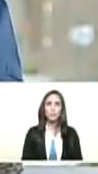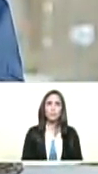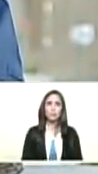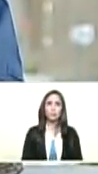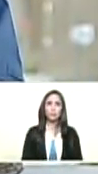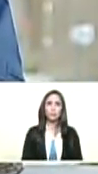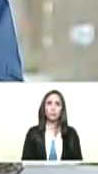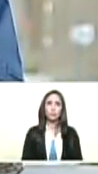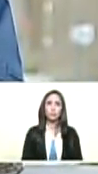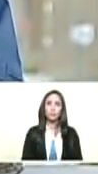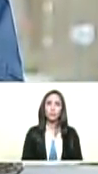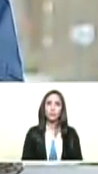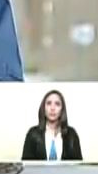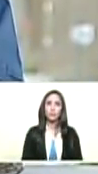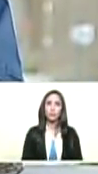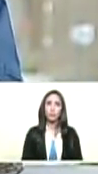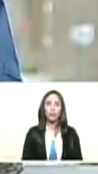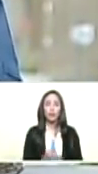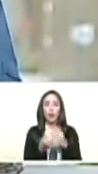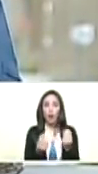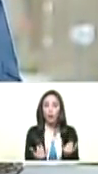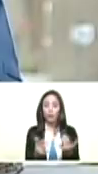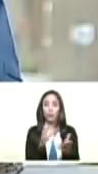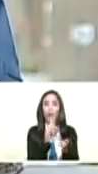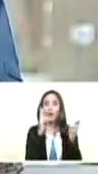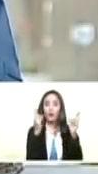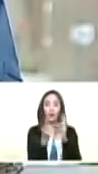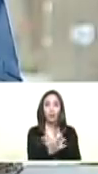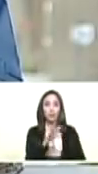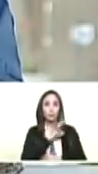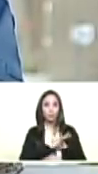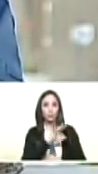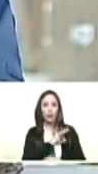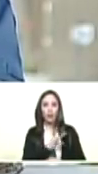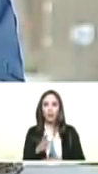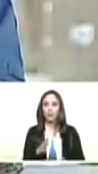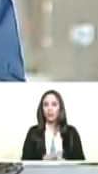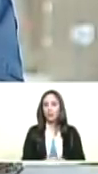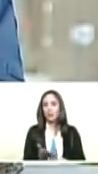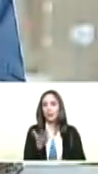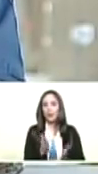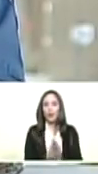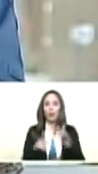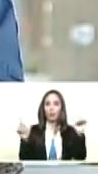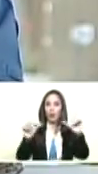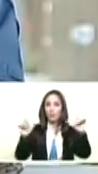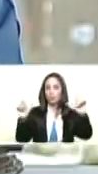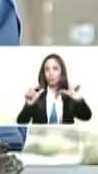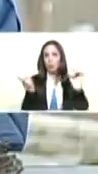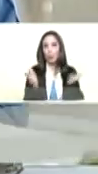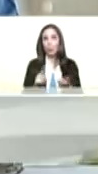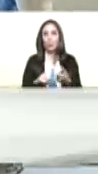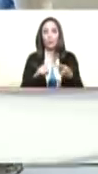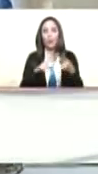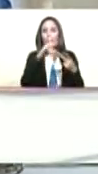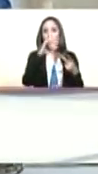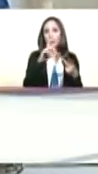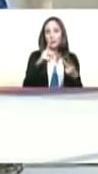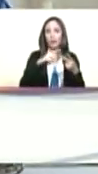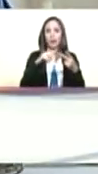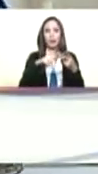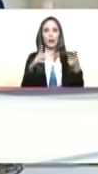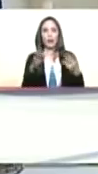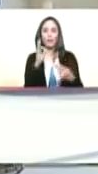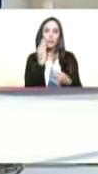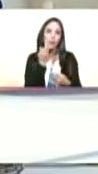nuevo son las redes sociales, es la televisión a gran escala, pero sobre todo